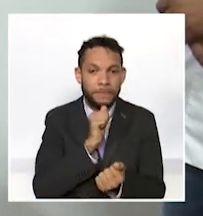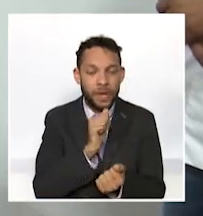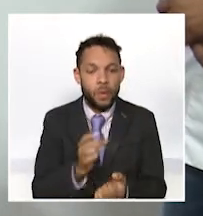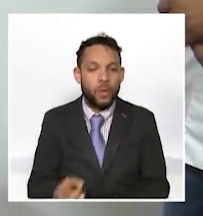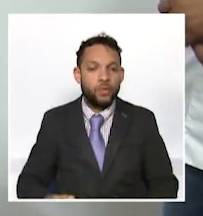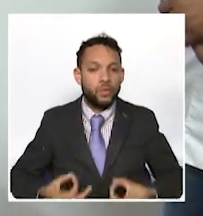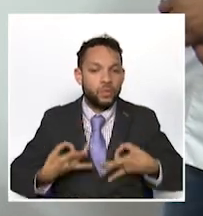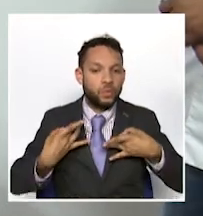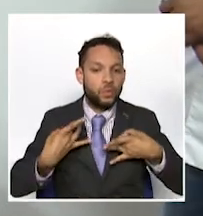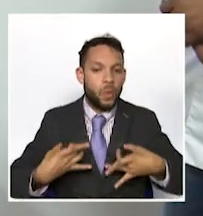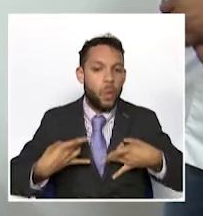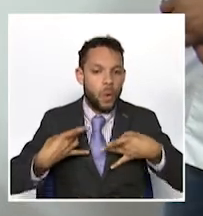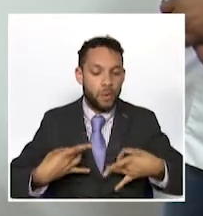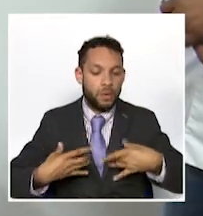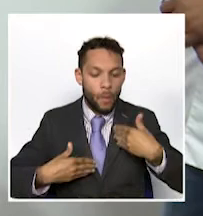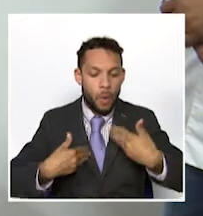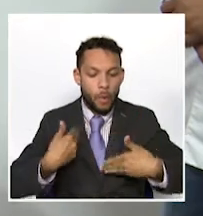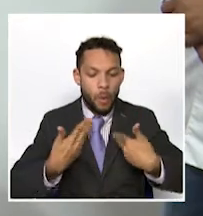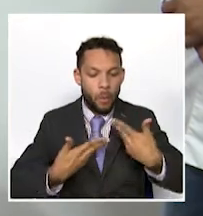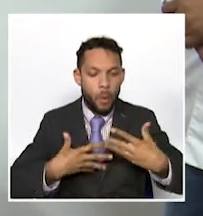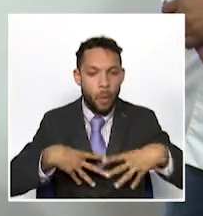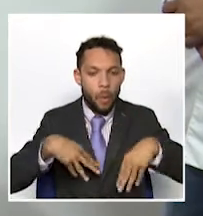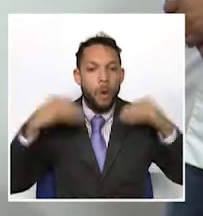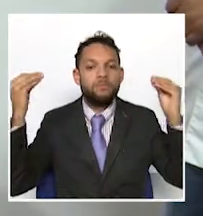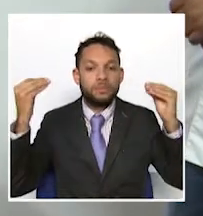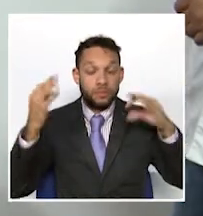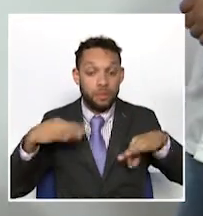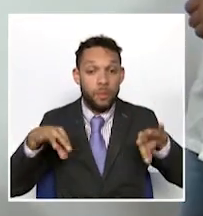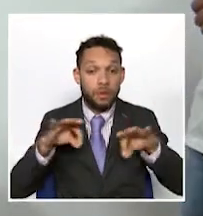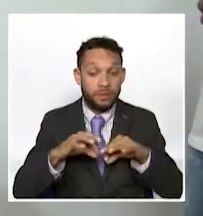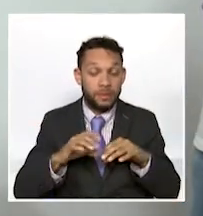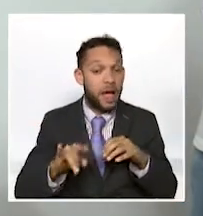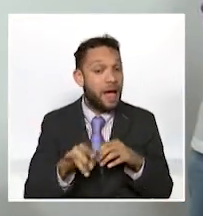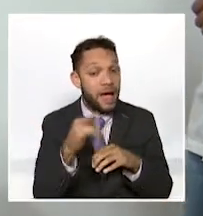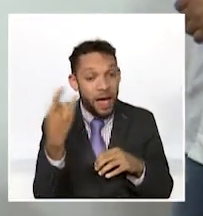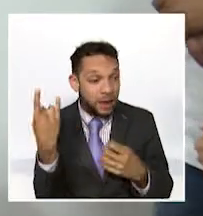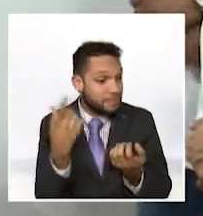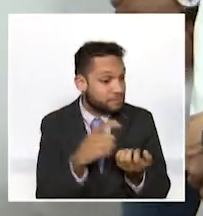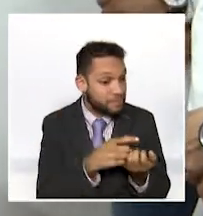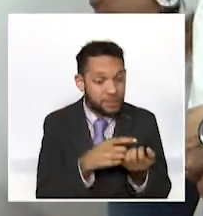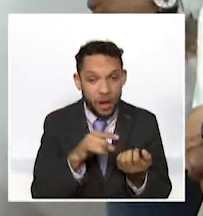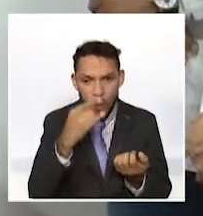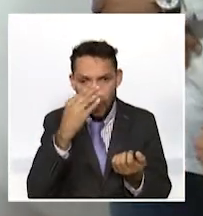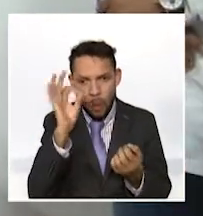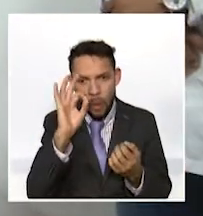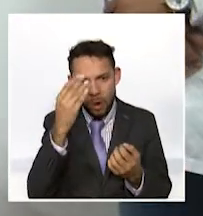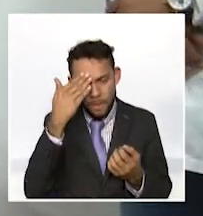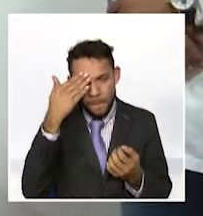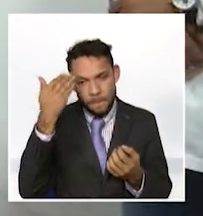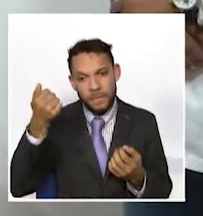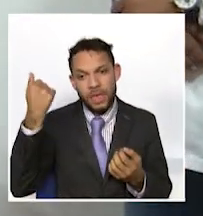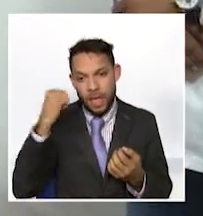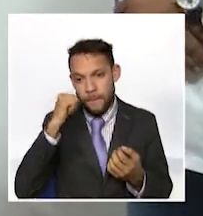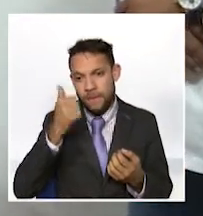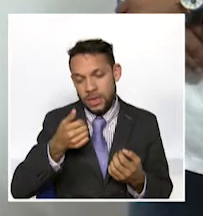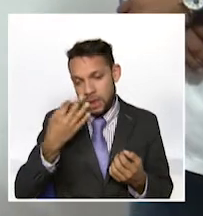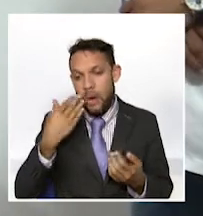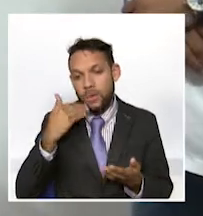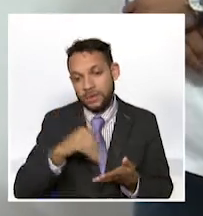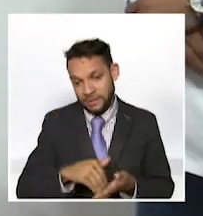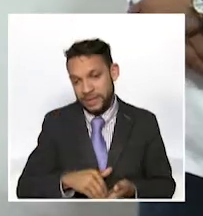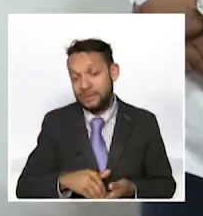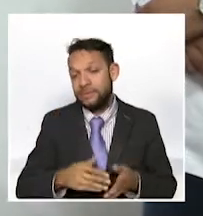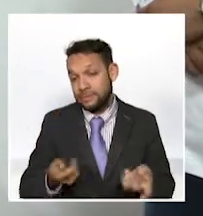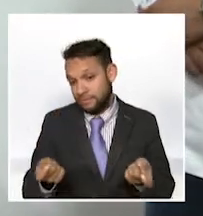fue desapareciendo y cuando a veces no la uso por X o se me olvida, ahí siento al otro día.